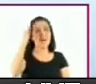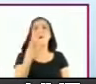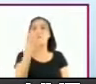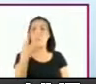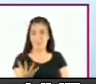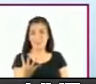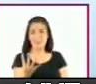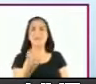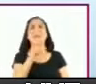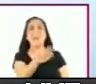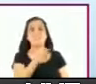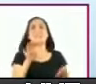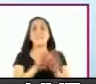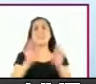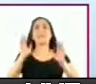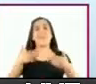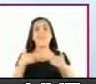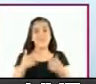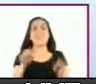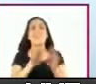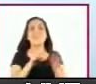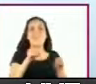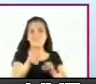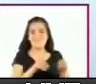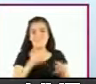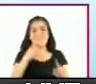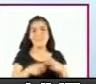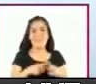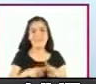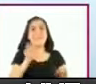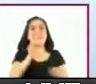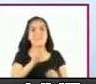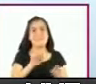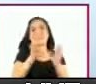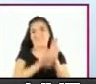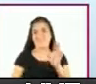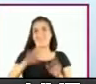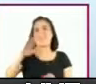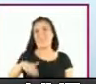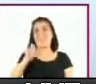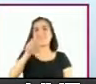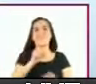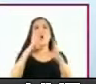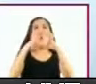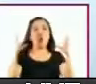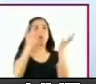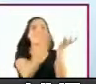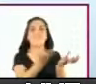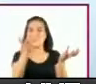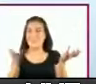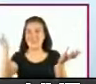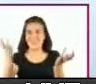vamos comprendiendo cómo modelar matemáticamente una situación con el ejemplo que nos da la tira o